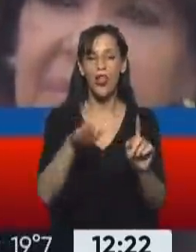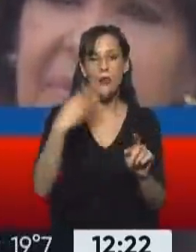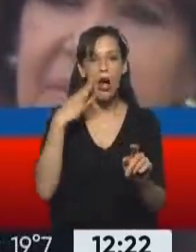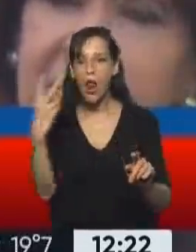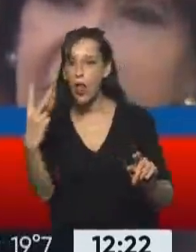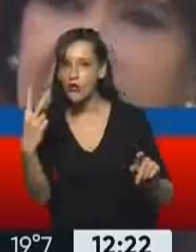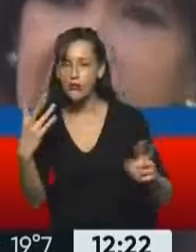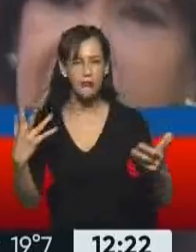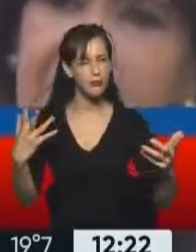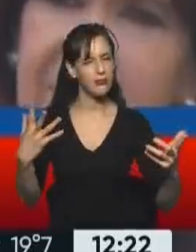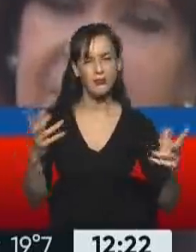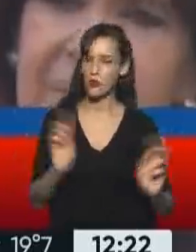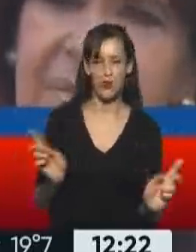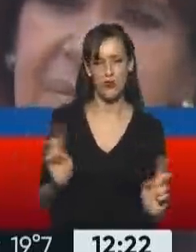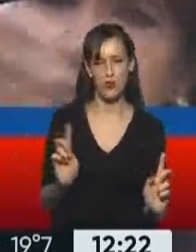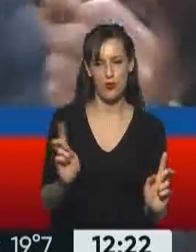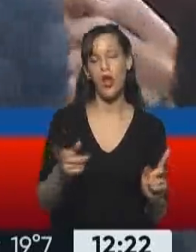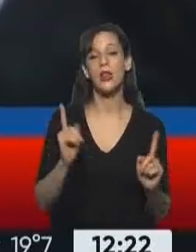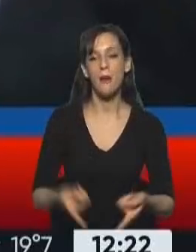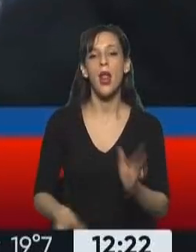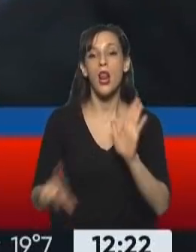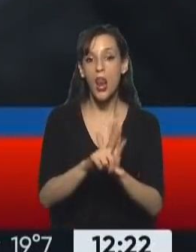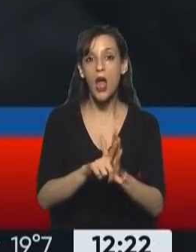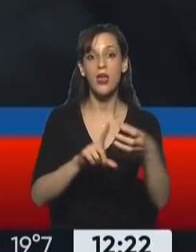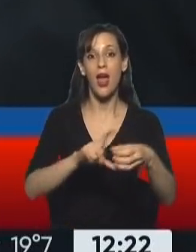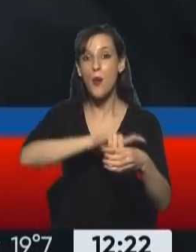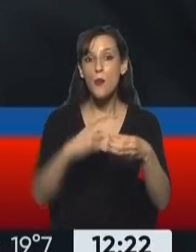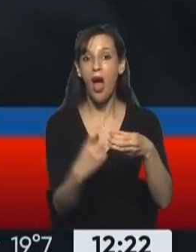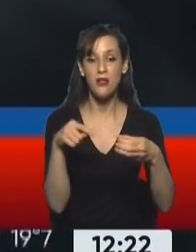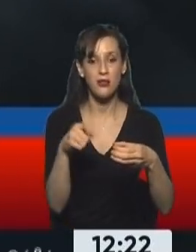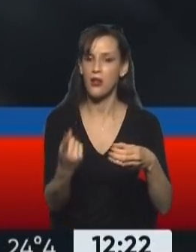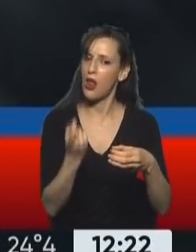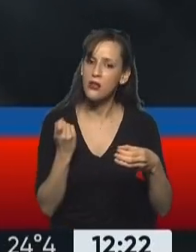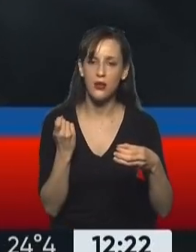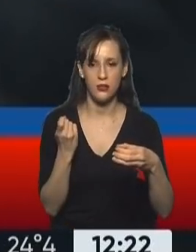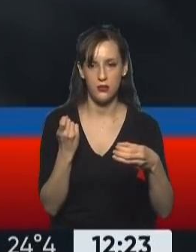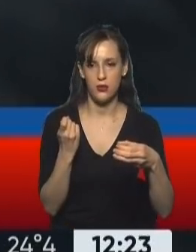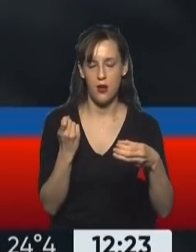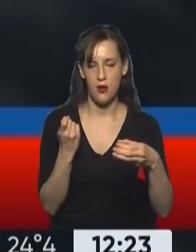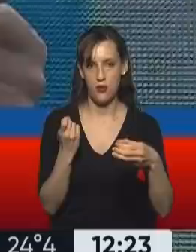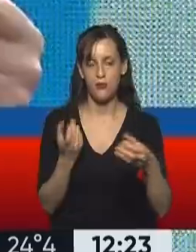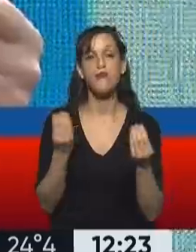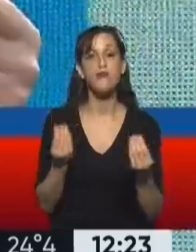sacar esa ley de envases, porque esta oposición,